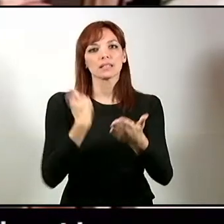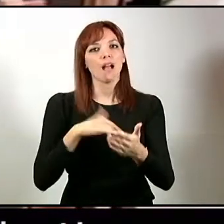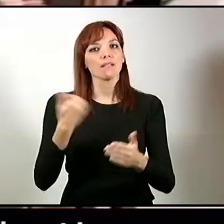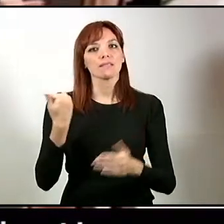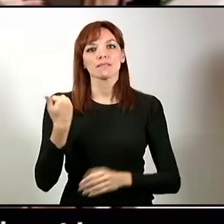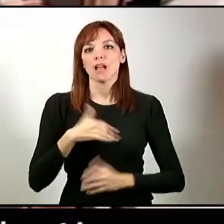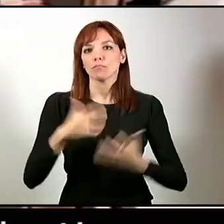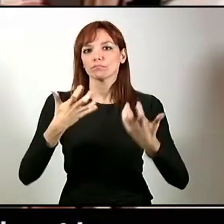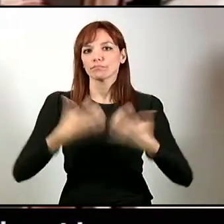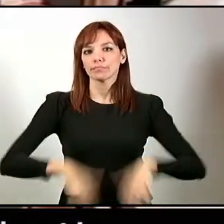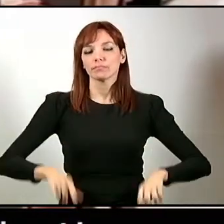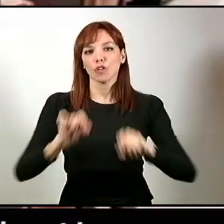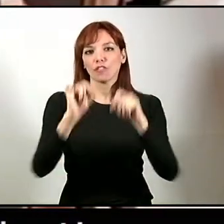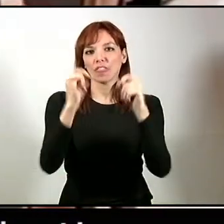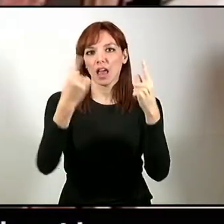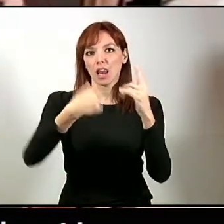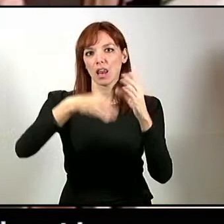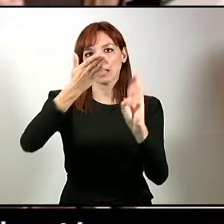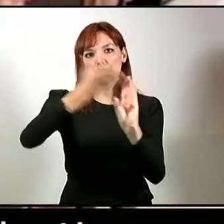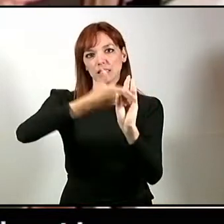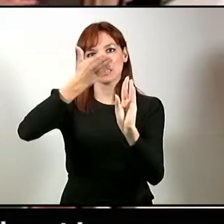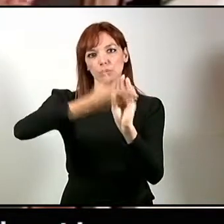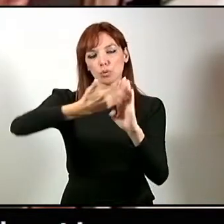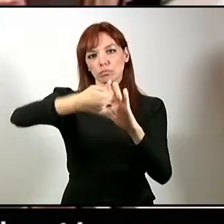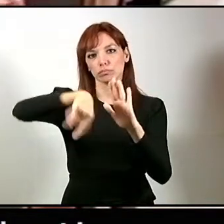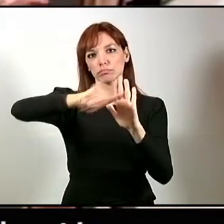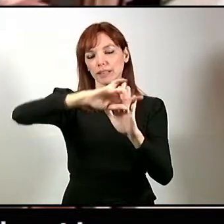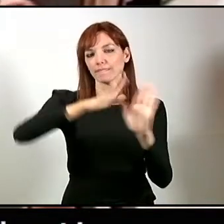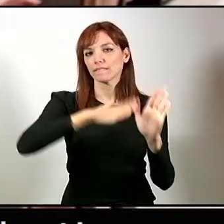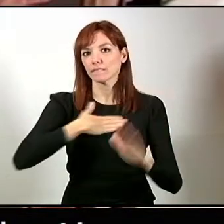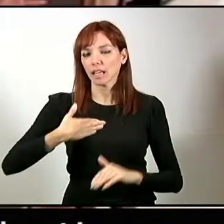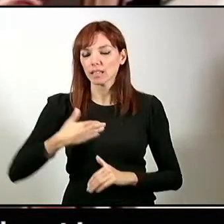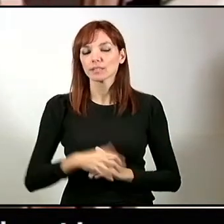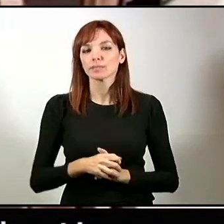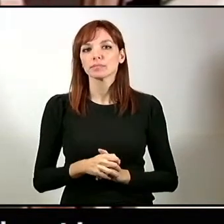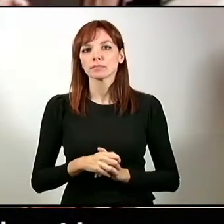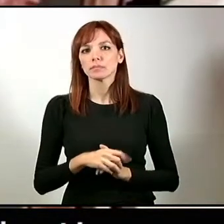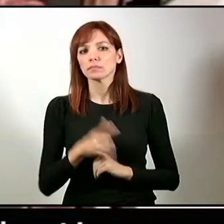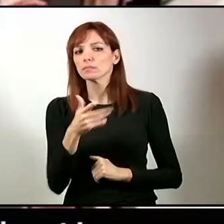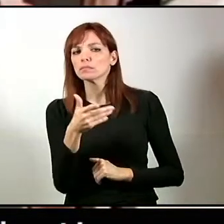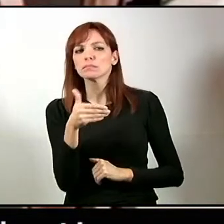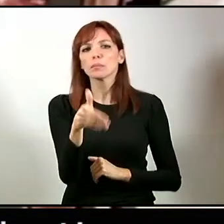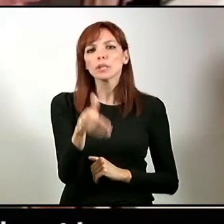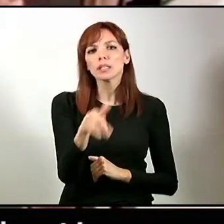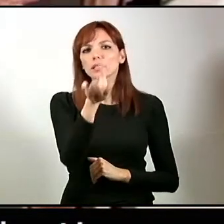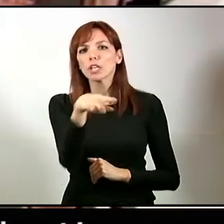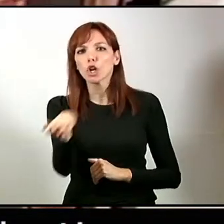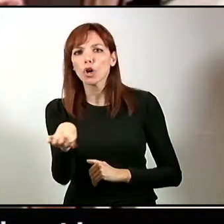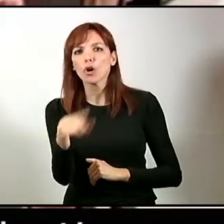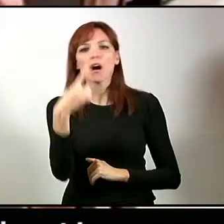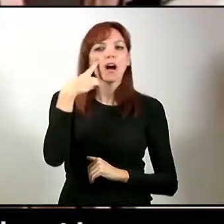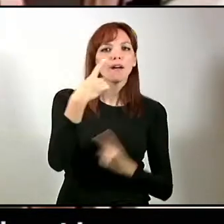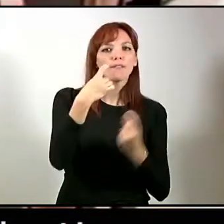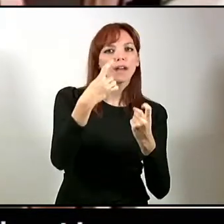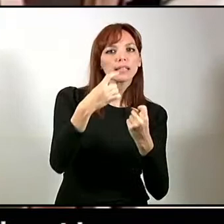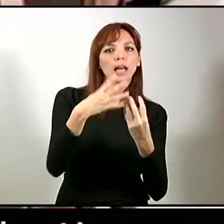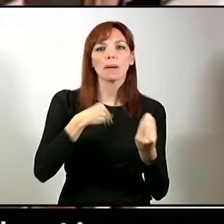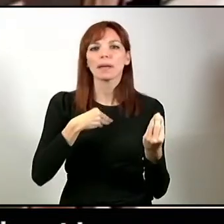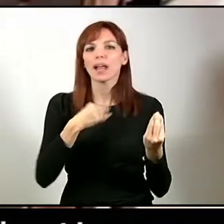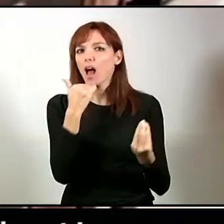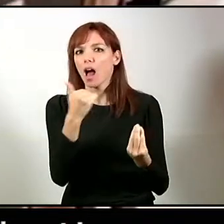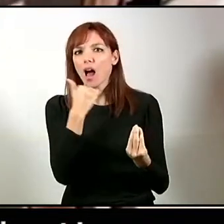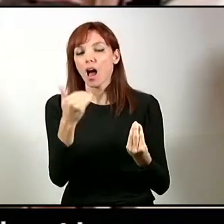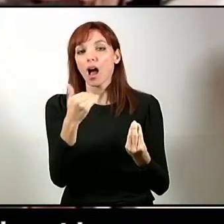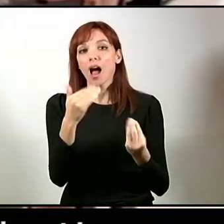oficialmente el archivo. Además, también lo pidió Podemos. Está muy próximo, se va a publicar, está pendiente de algo. Me